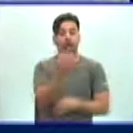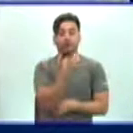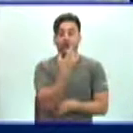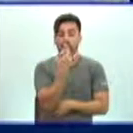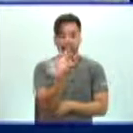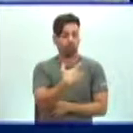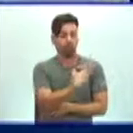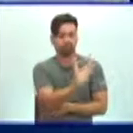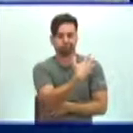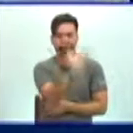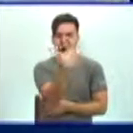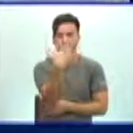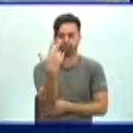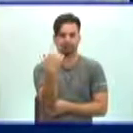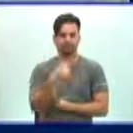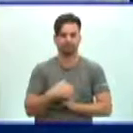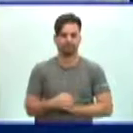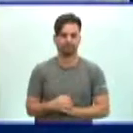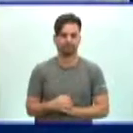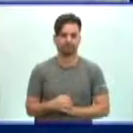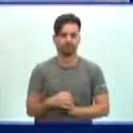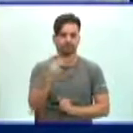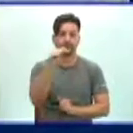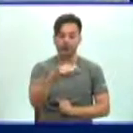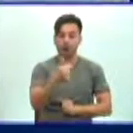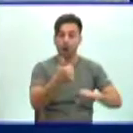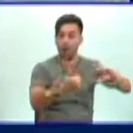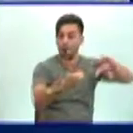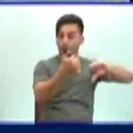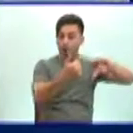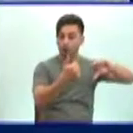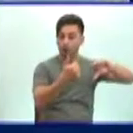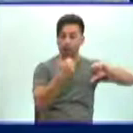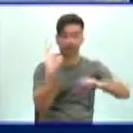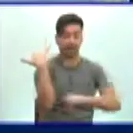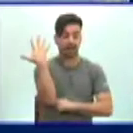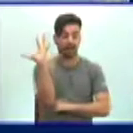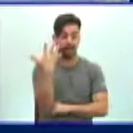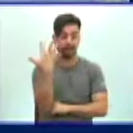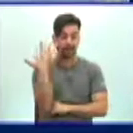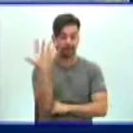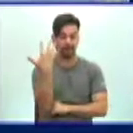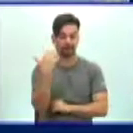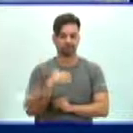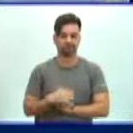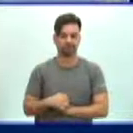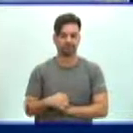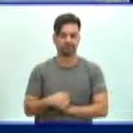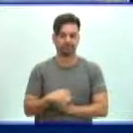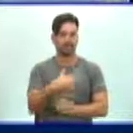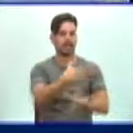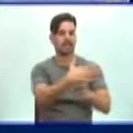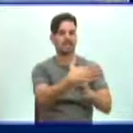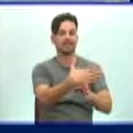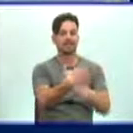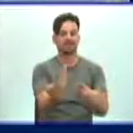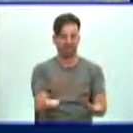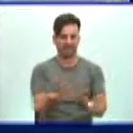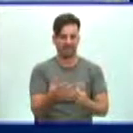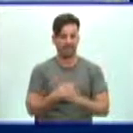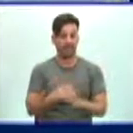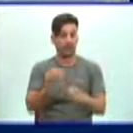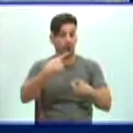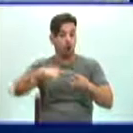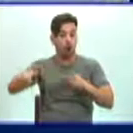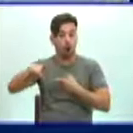mayores y de esa manera el comportamiento de la vegetación, de la flora, es diferente al de otros